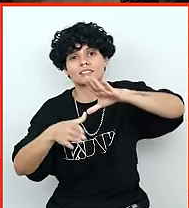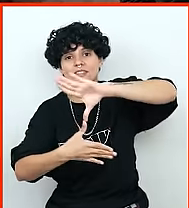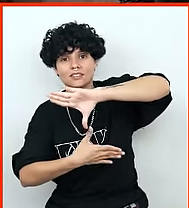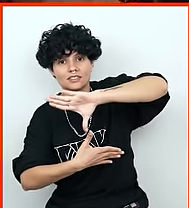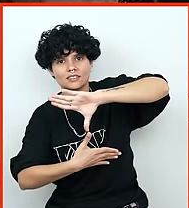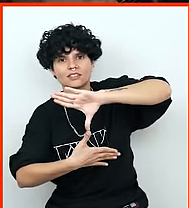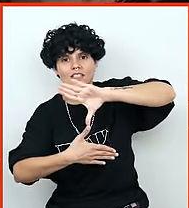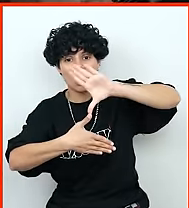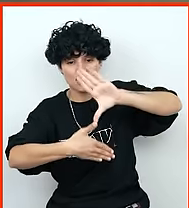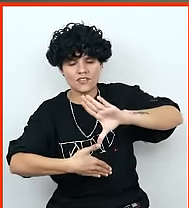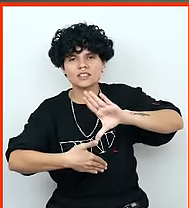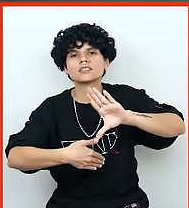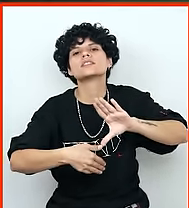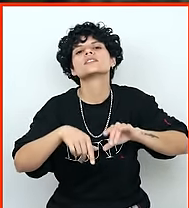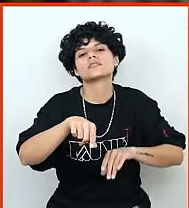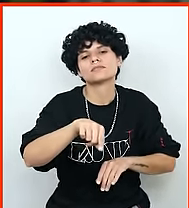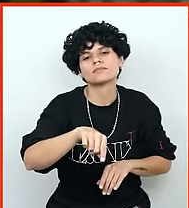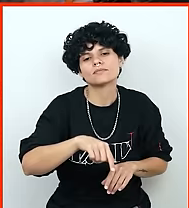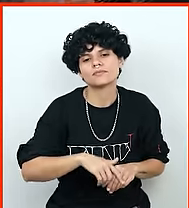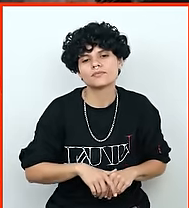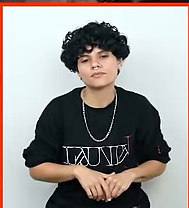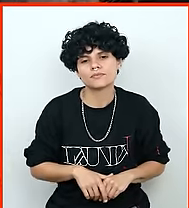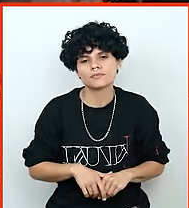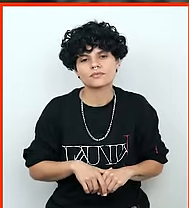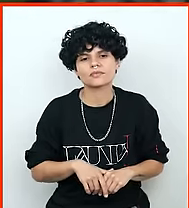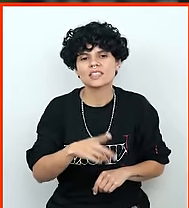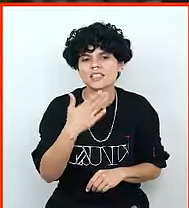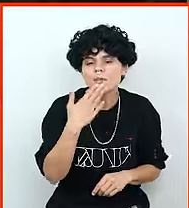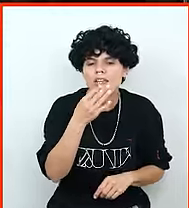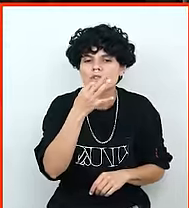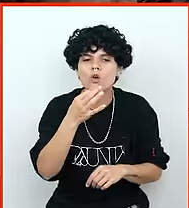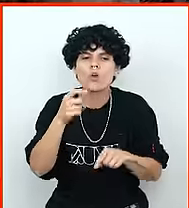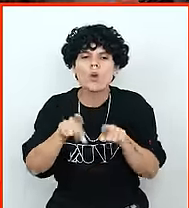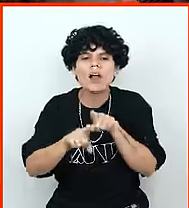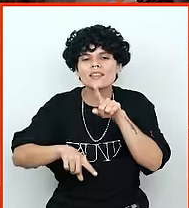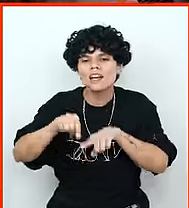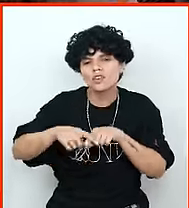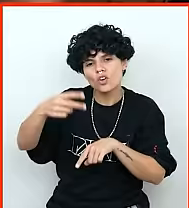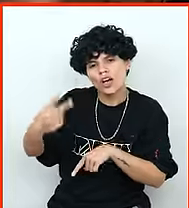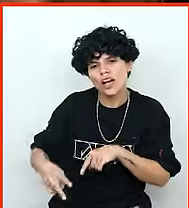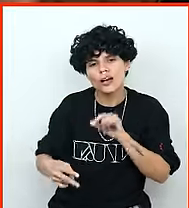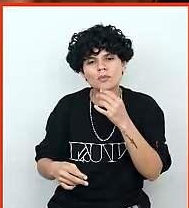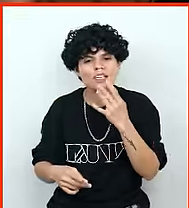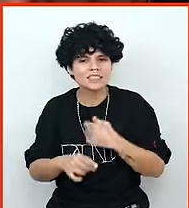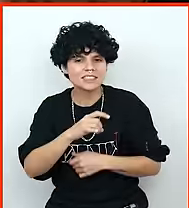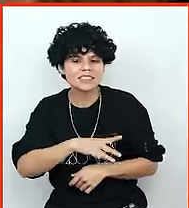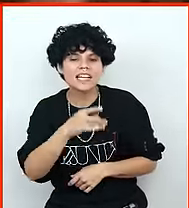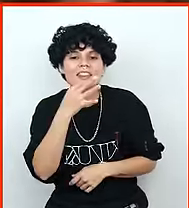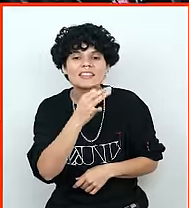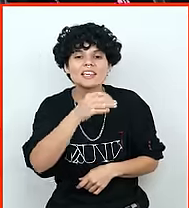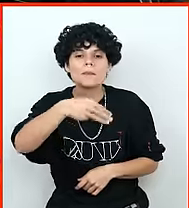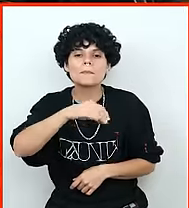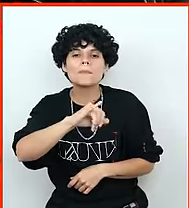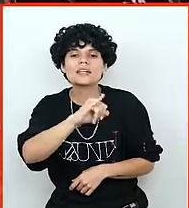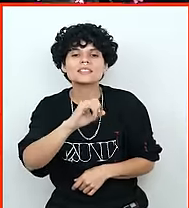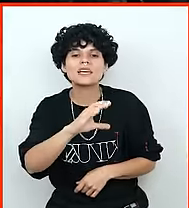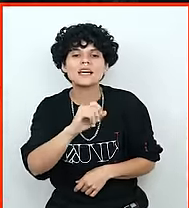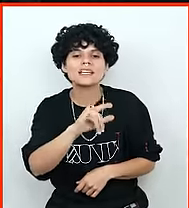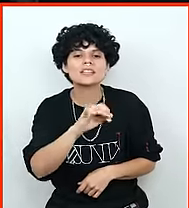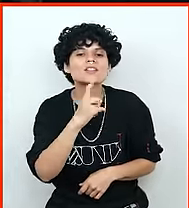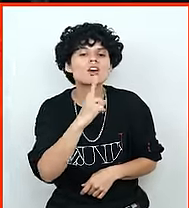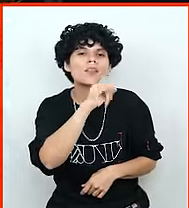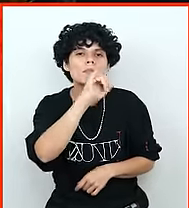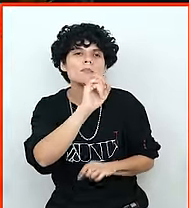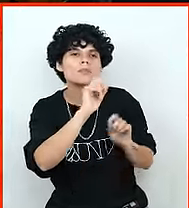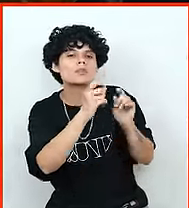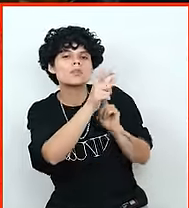Y esta parte es un poco más local, ¿no? Aquí habláis de Chile y todo. Y así fue que el Indio Juan me dio la bolsa de mezcalito. Ahí muy